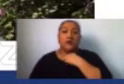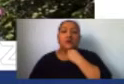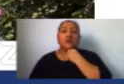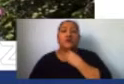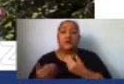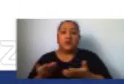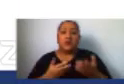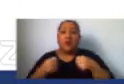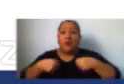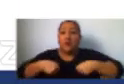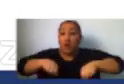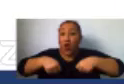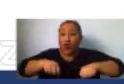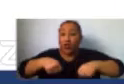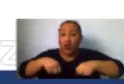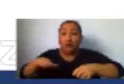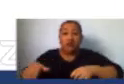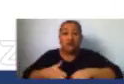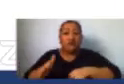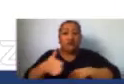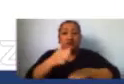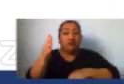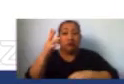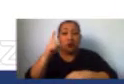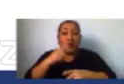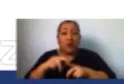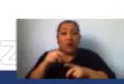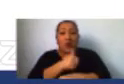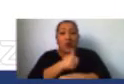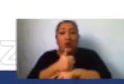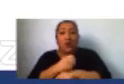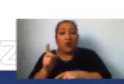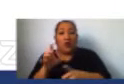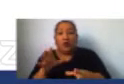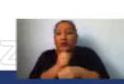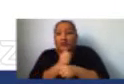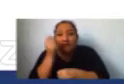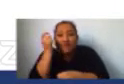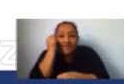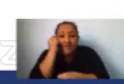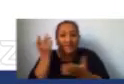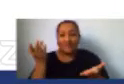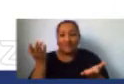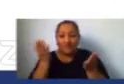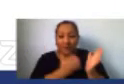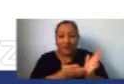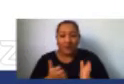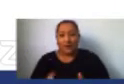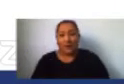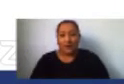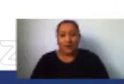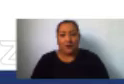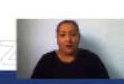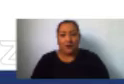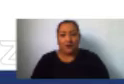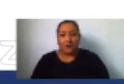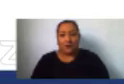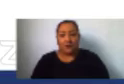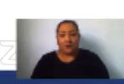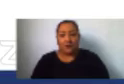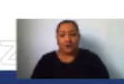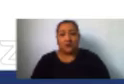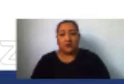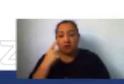mototaxis, que algunas autoridades locales no tomaron las medidas de control